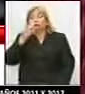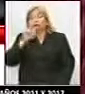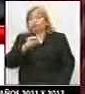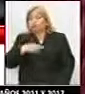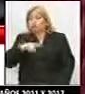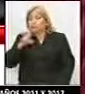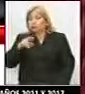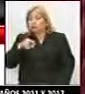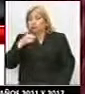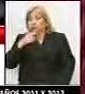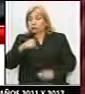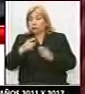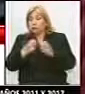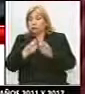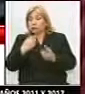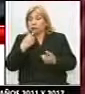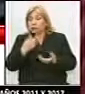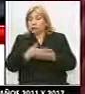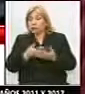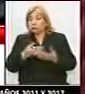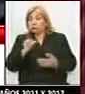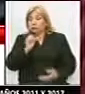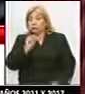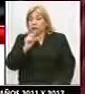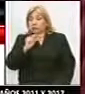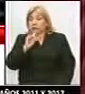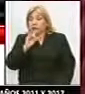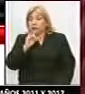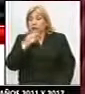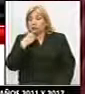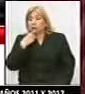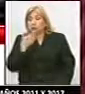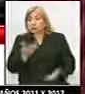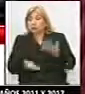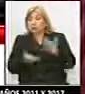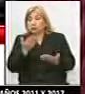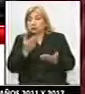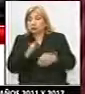a ser mi gerente general de seguridad y posteriormente